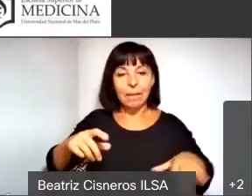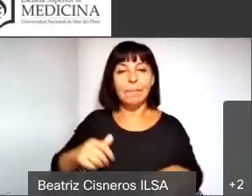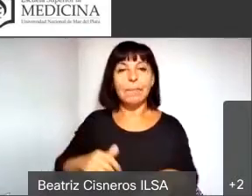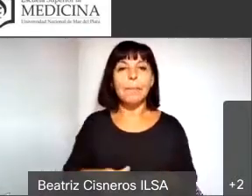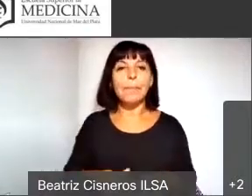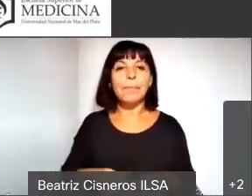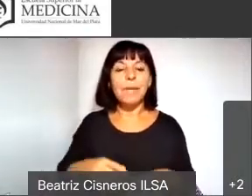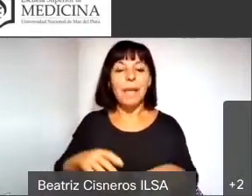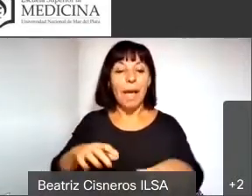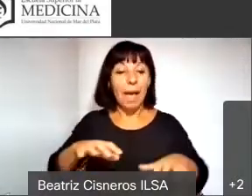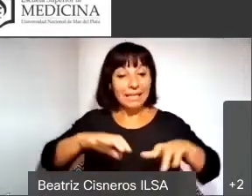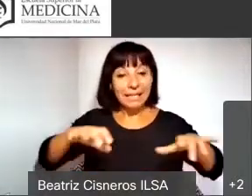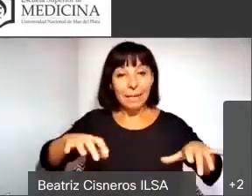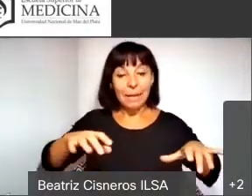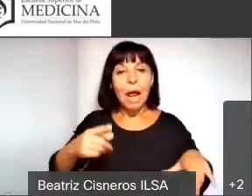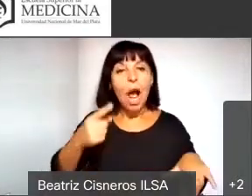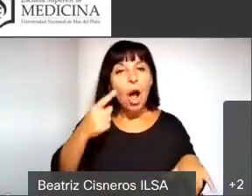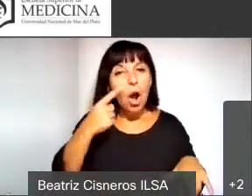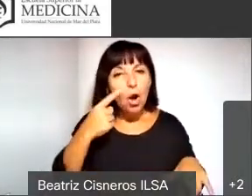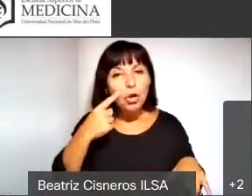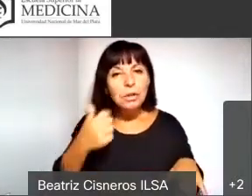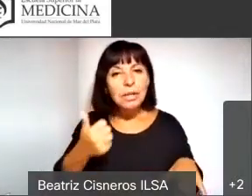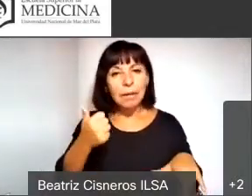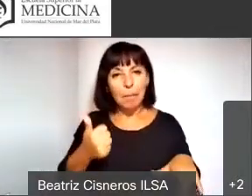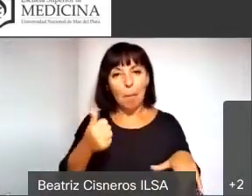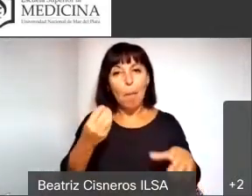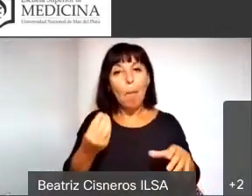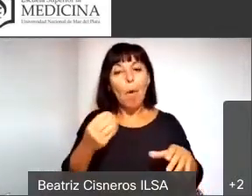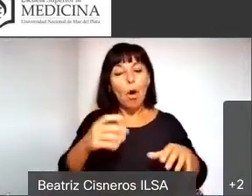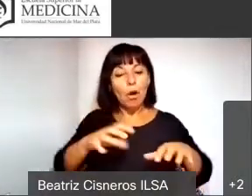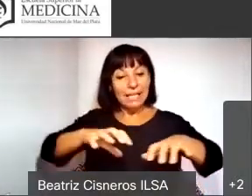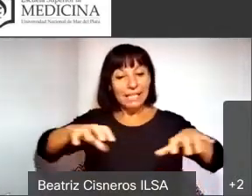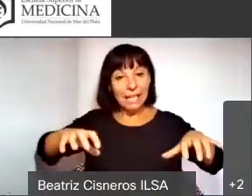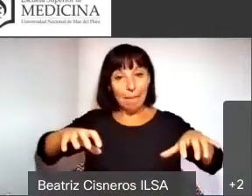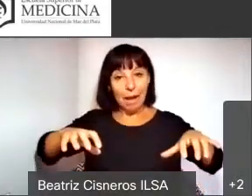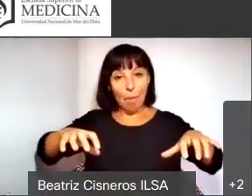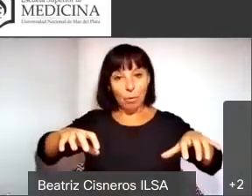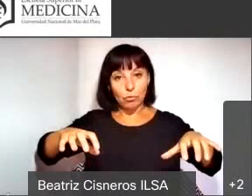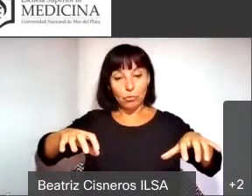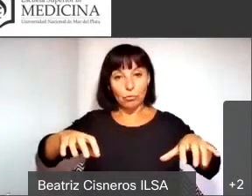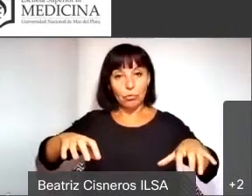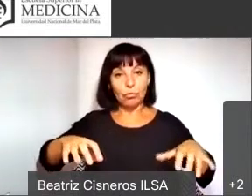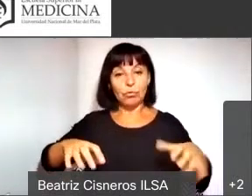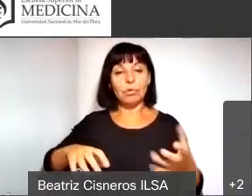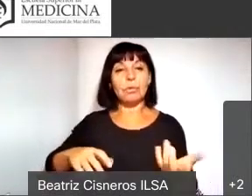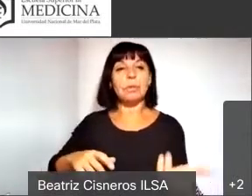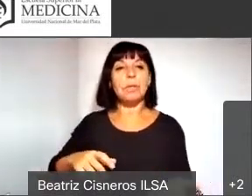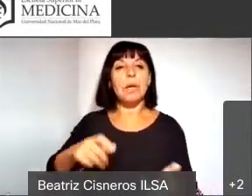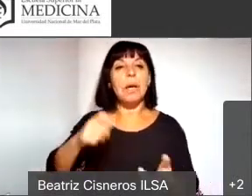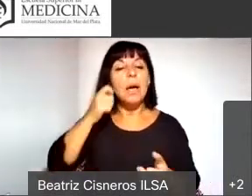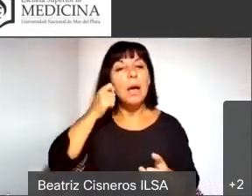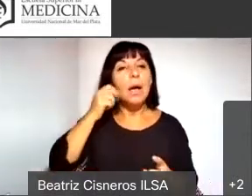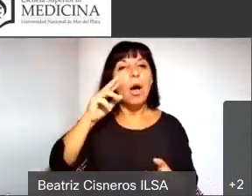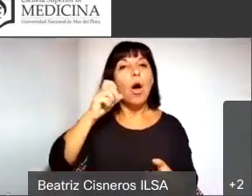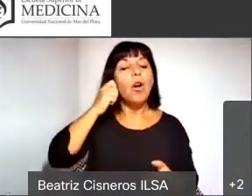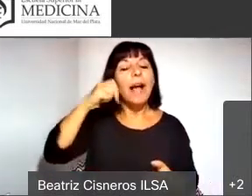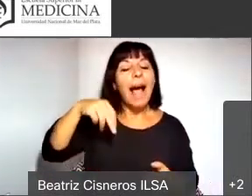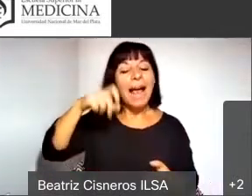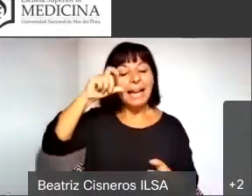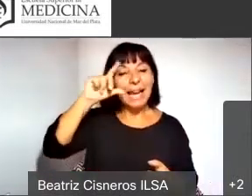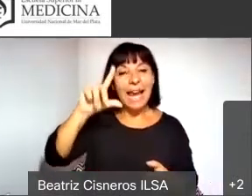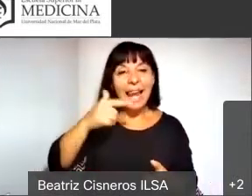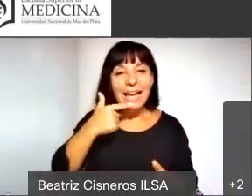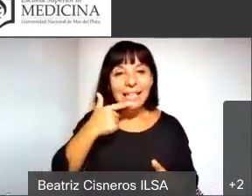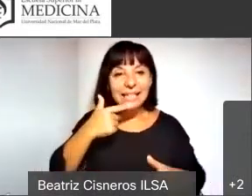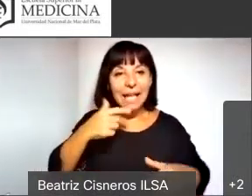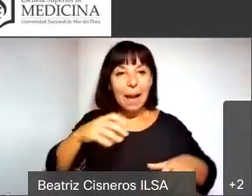de clasificar tenemos que conocer bajo qué criterio nosotros estamos efectuando esta clasificación, estamos agrupando